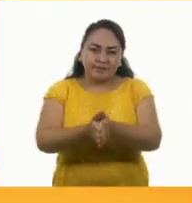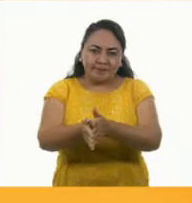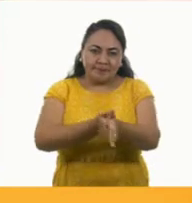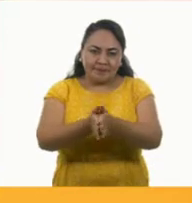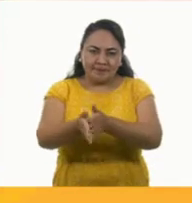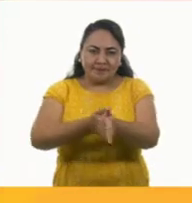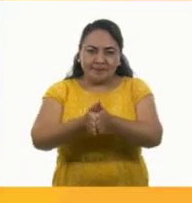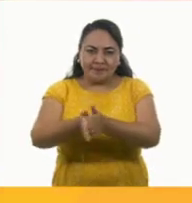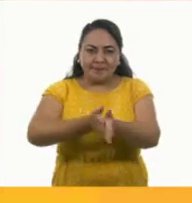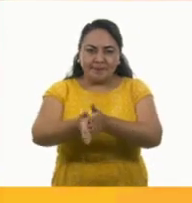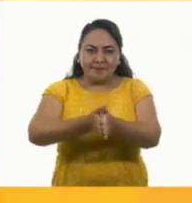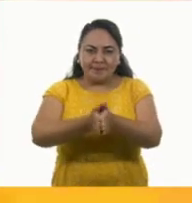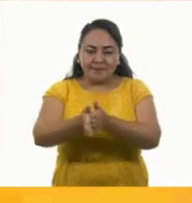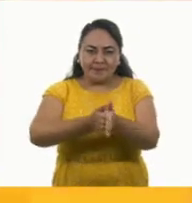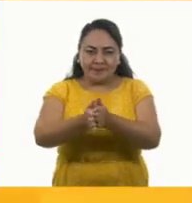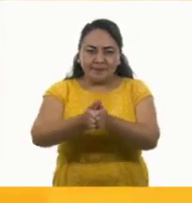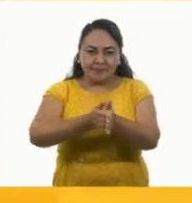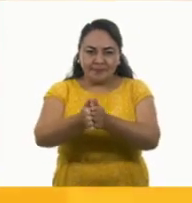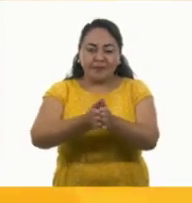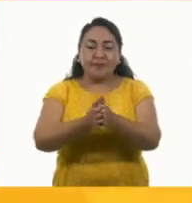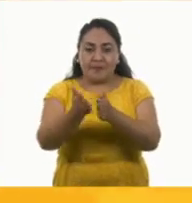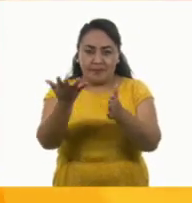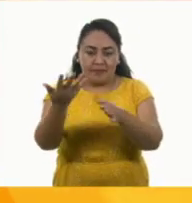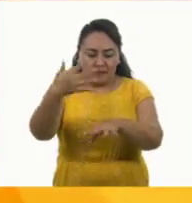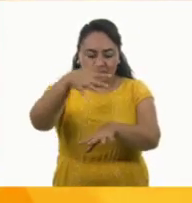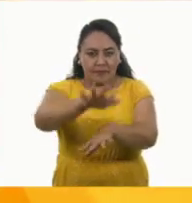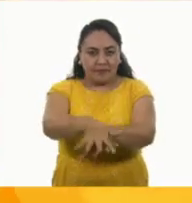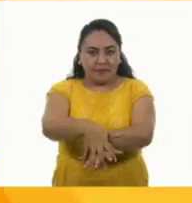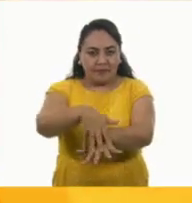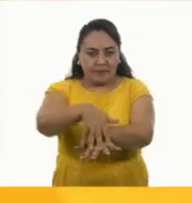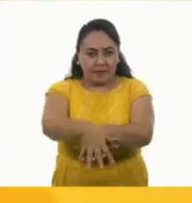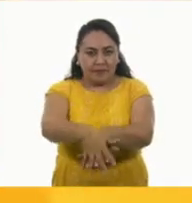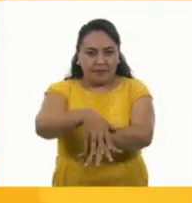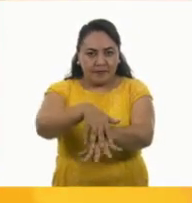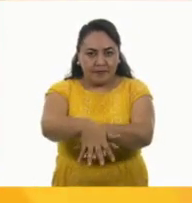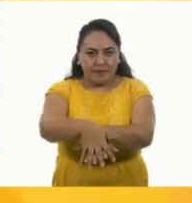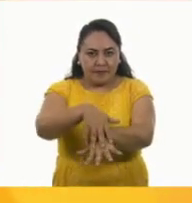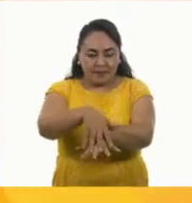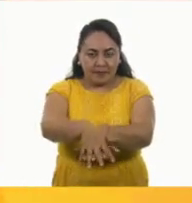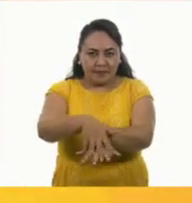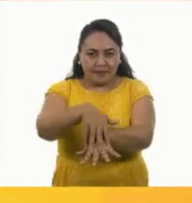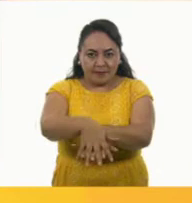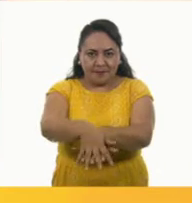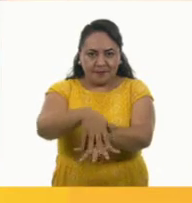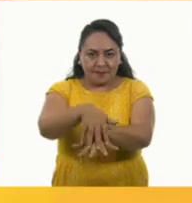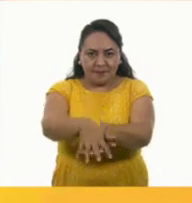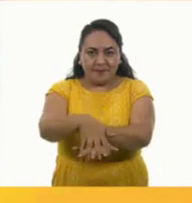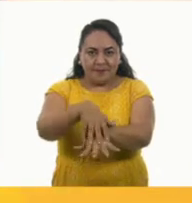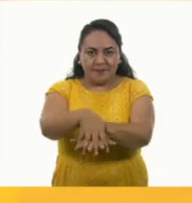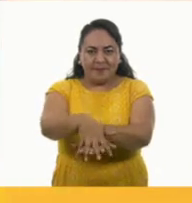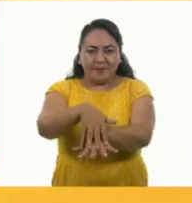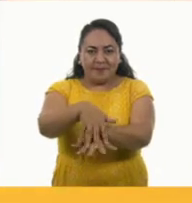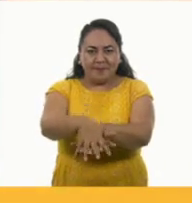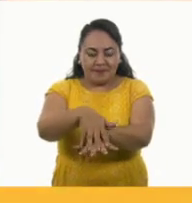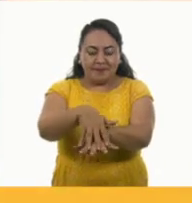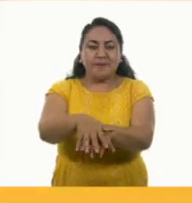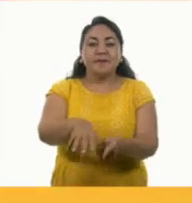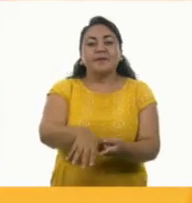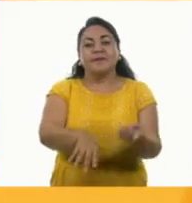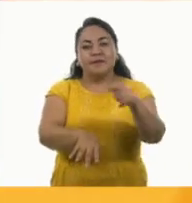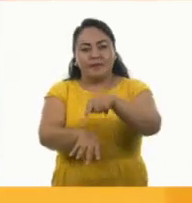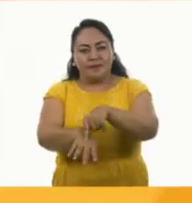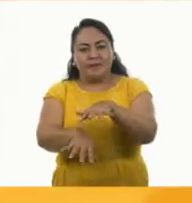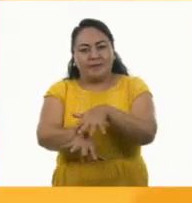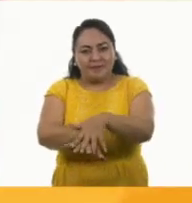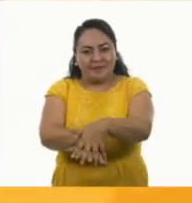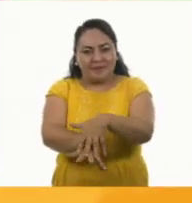con la otra. Ahora, frota la palma de una de tus manos contra el dorso de la otra, entrelazando los dedos. Repite lo mismo con